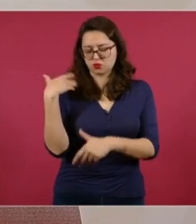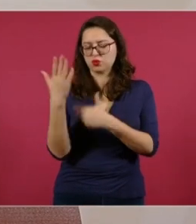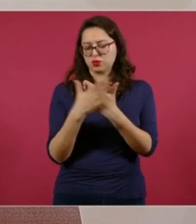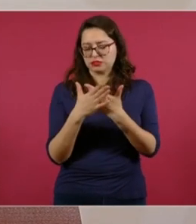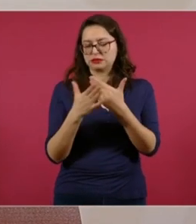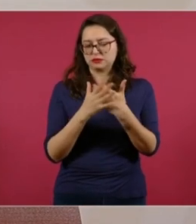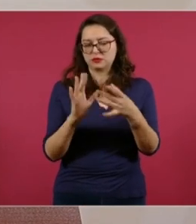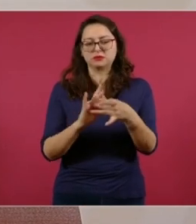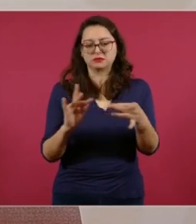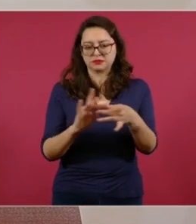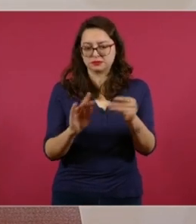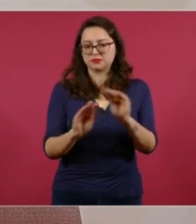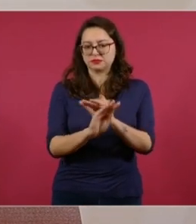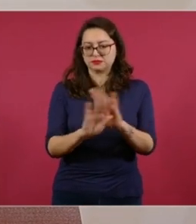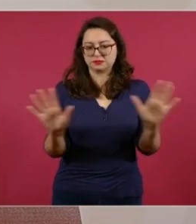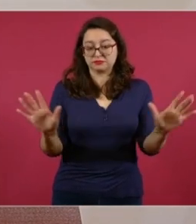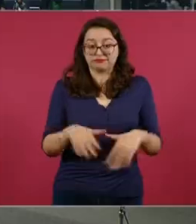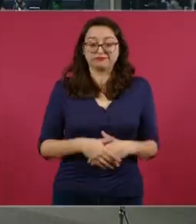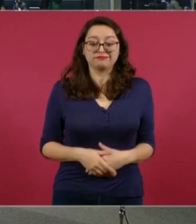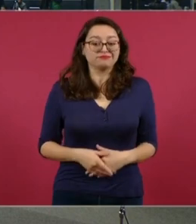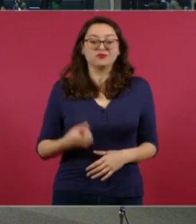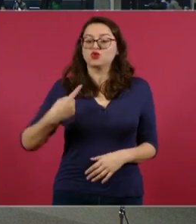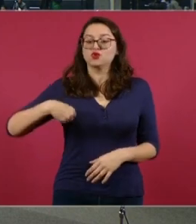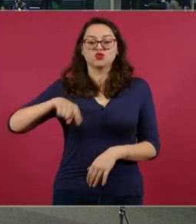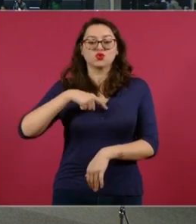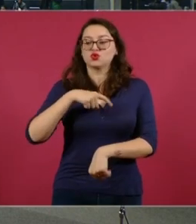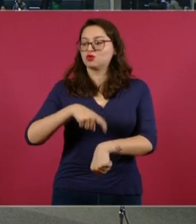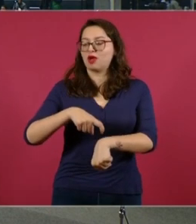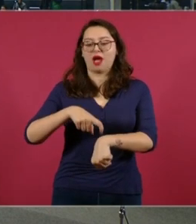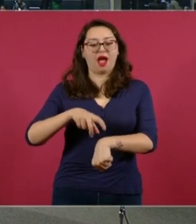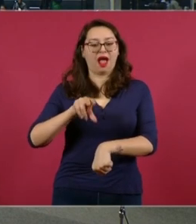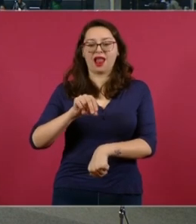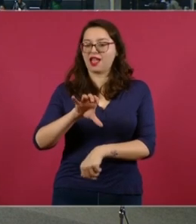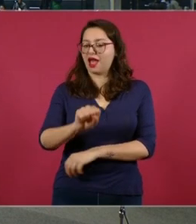plantear. Ya nosotros no nos…